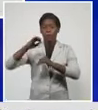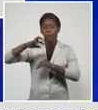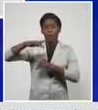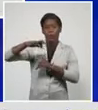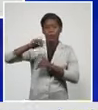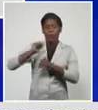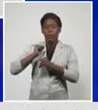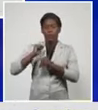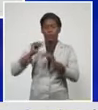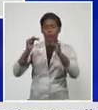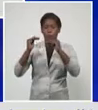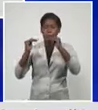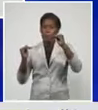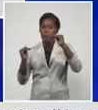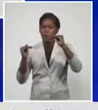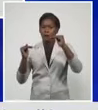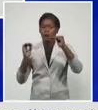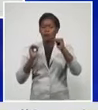Río,